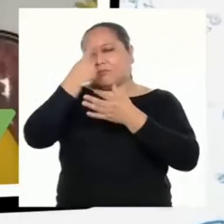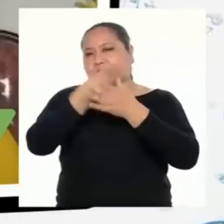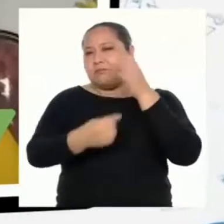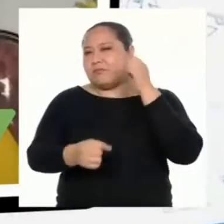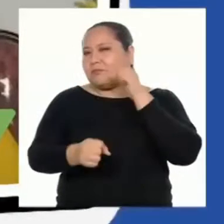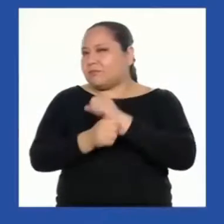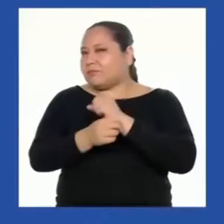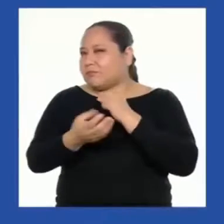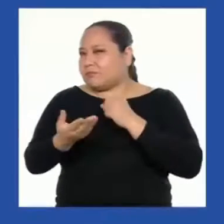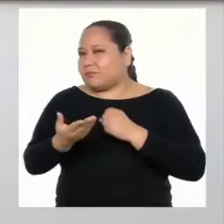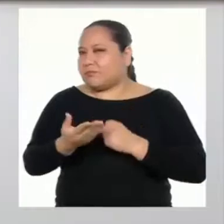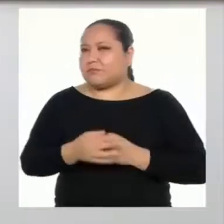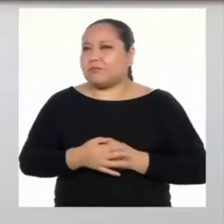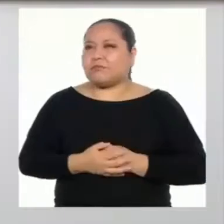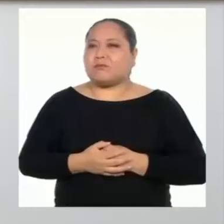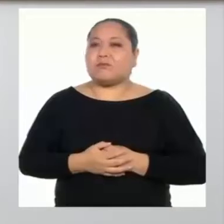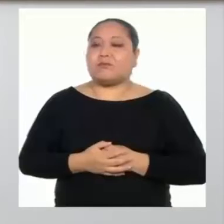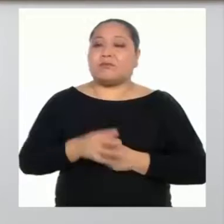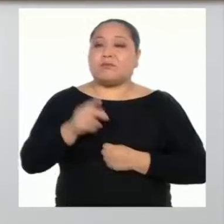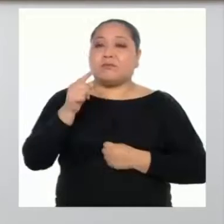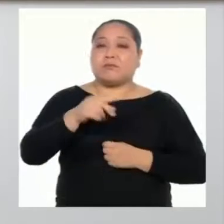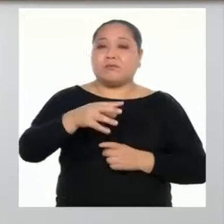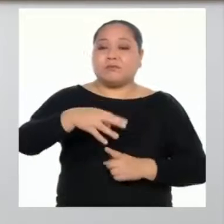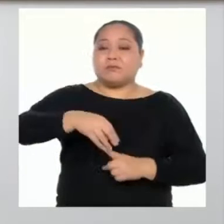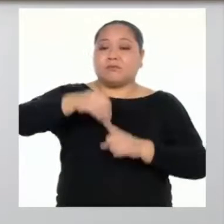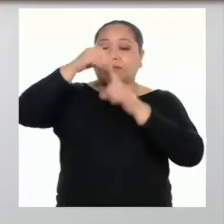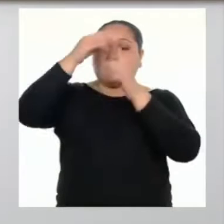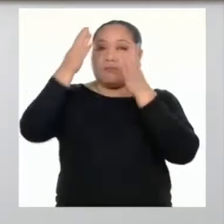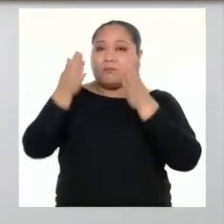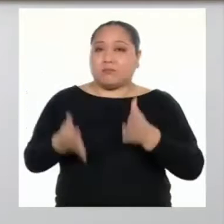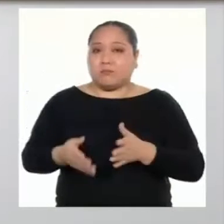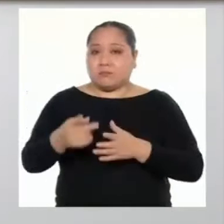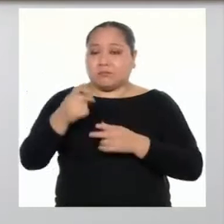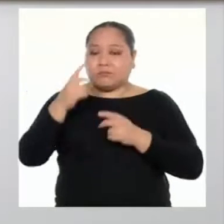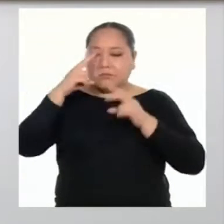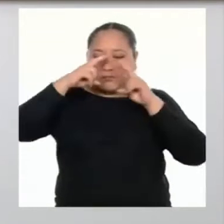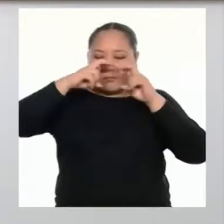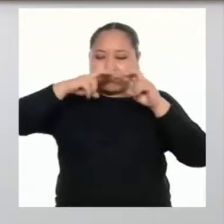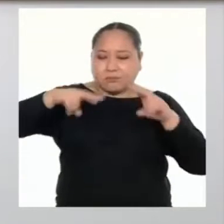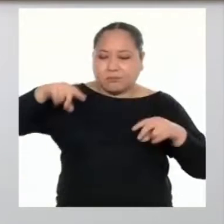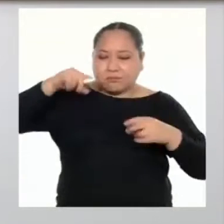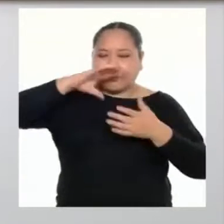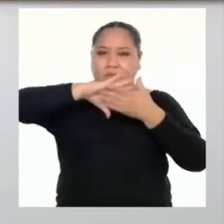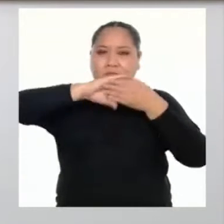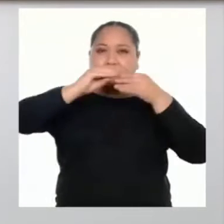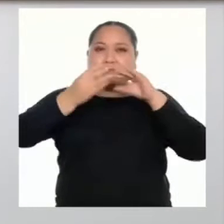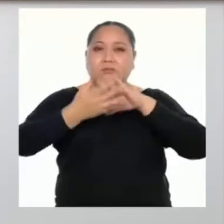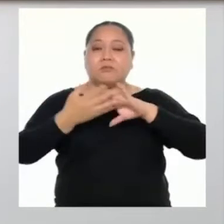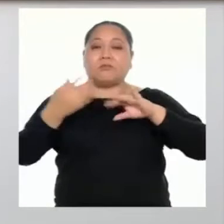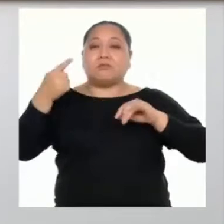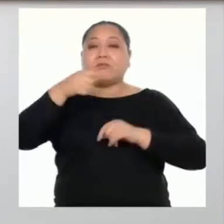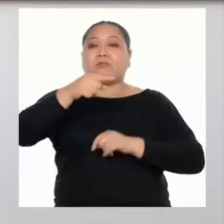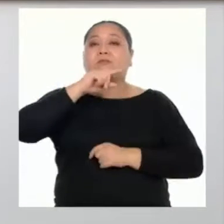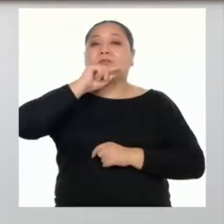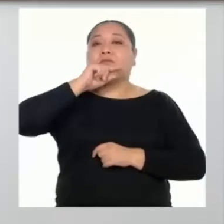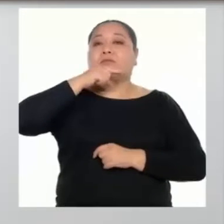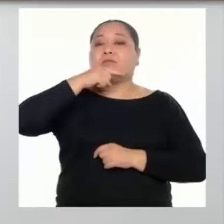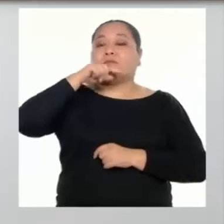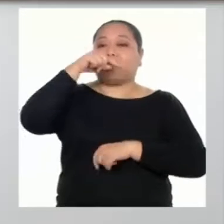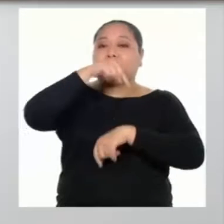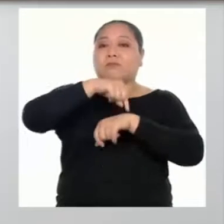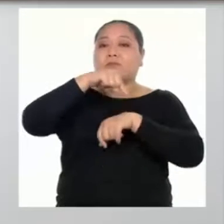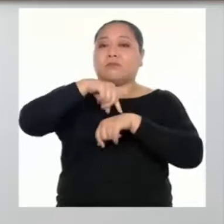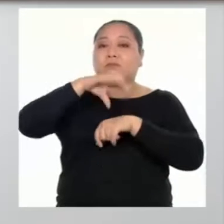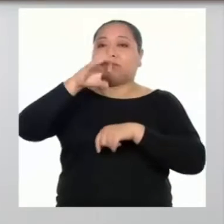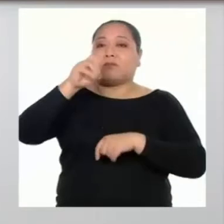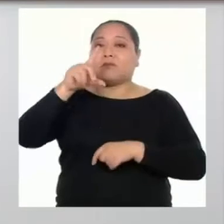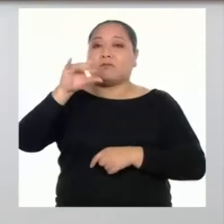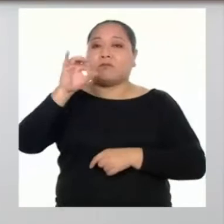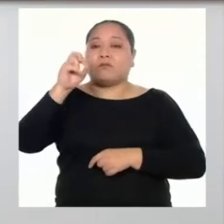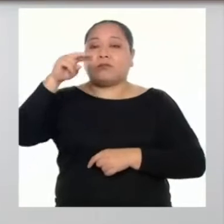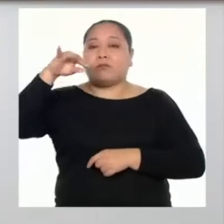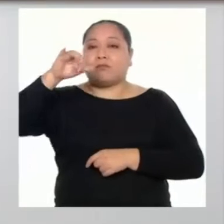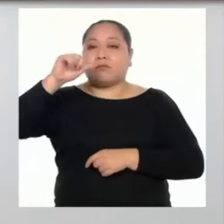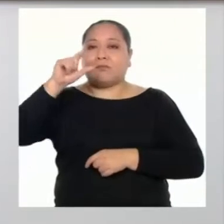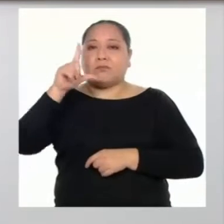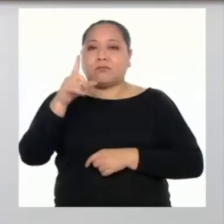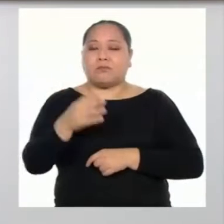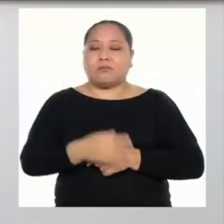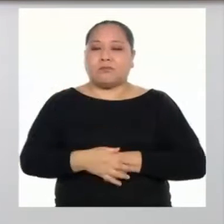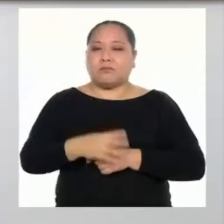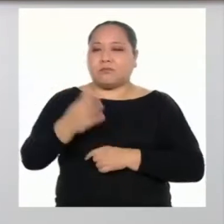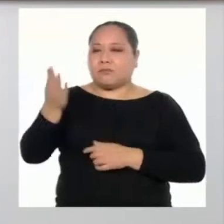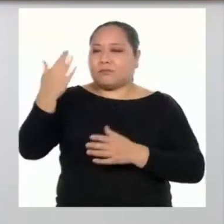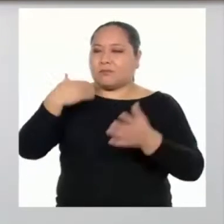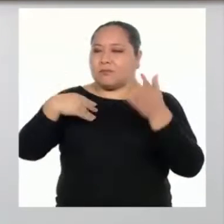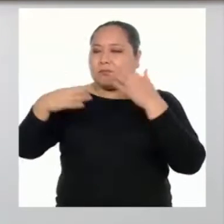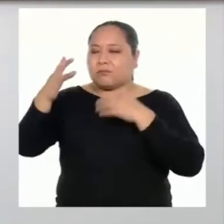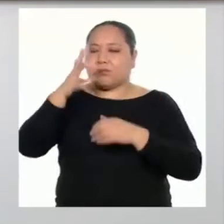información confiable? Los especialistas para interpretar la historia de la mujer en la época colonial